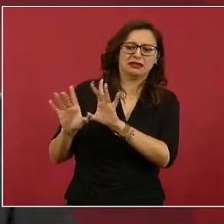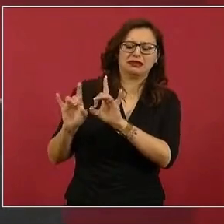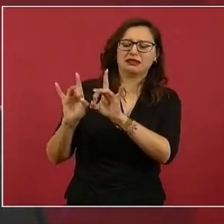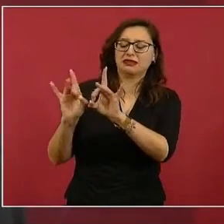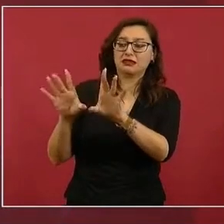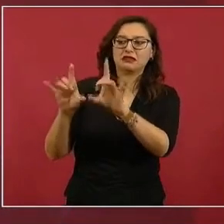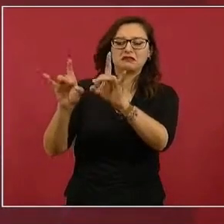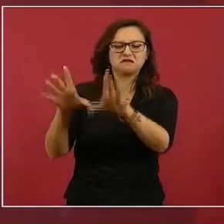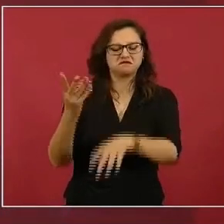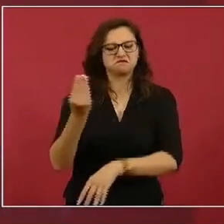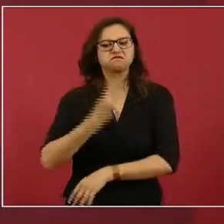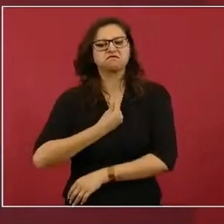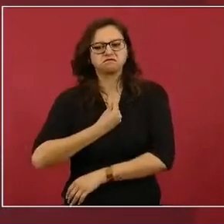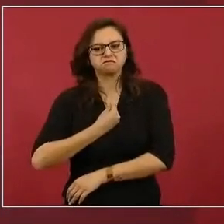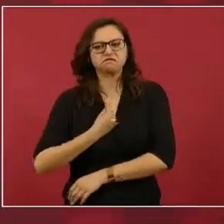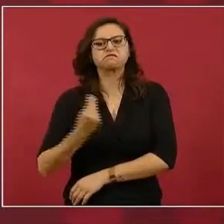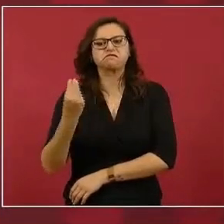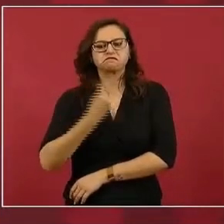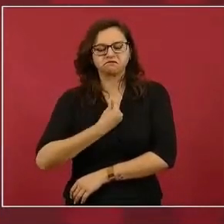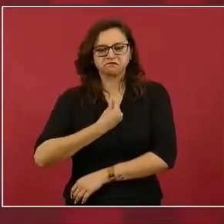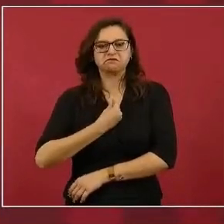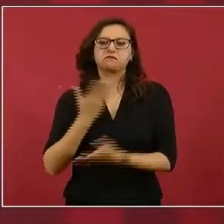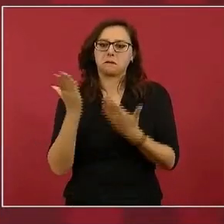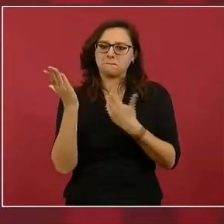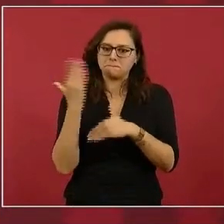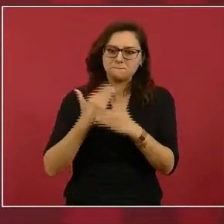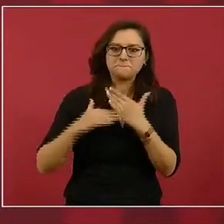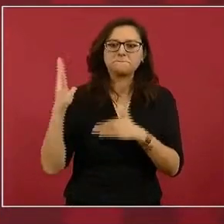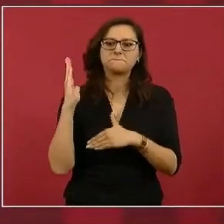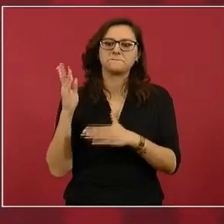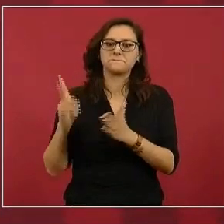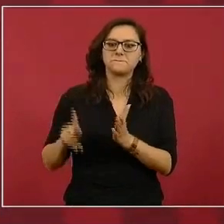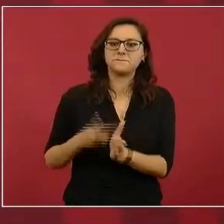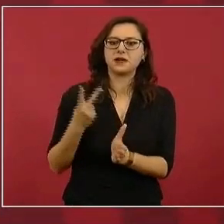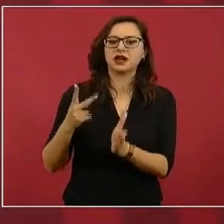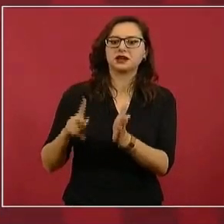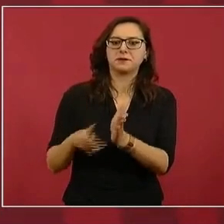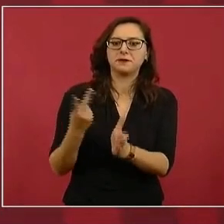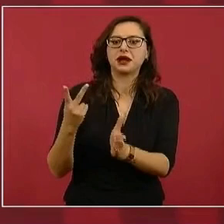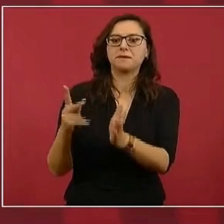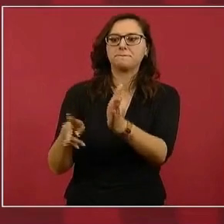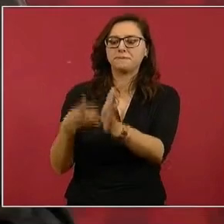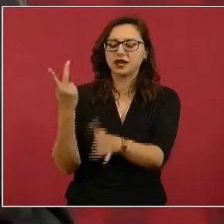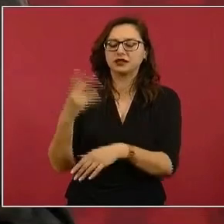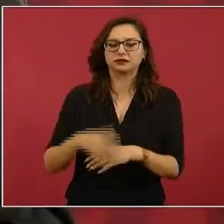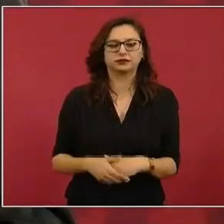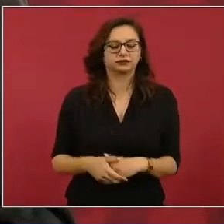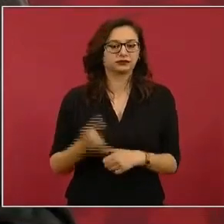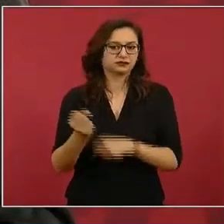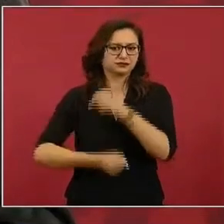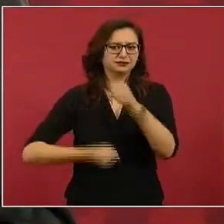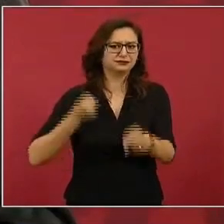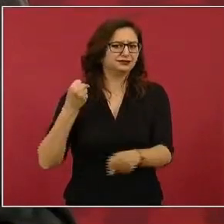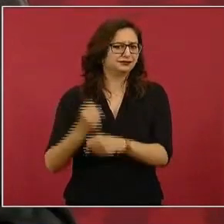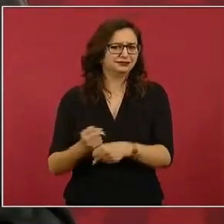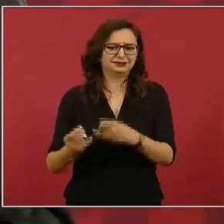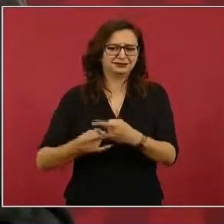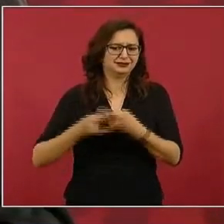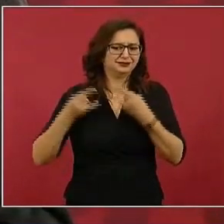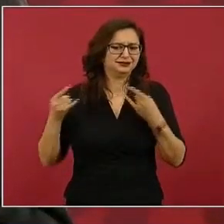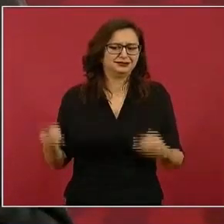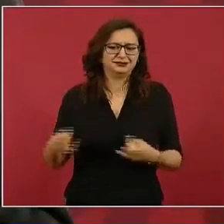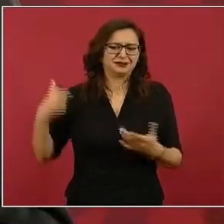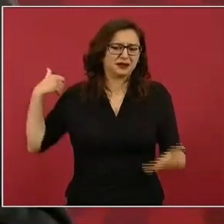Por las culturas hemos enfrentado epidemias,